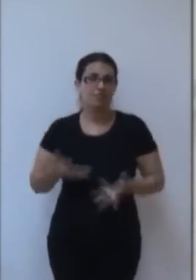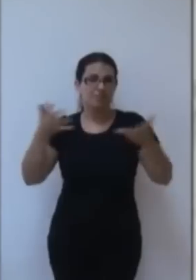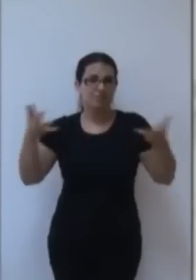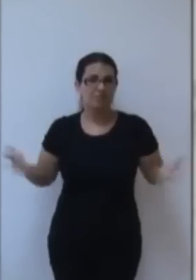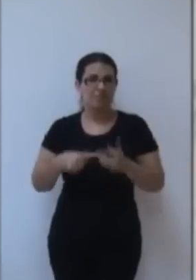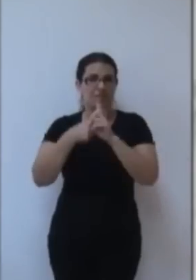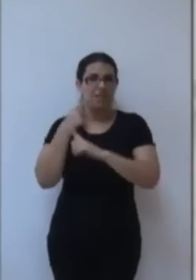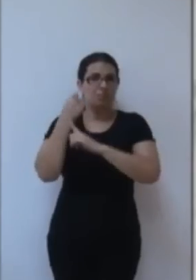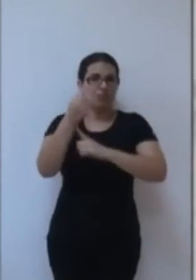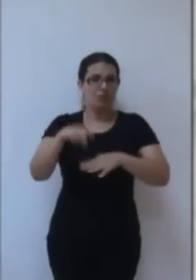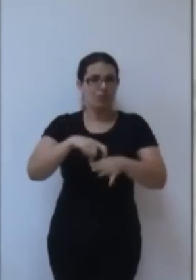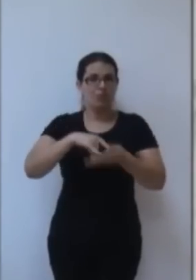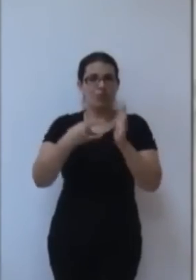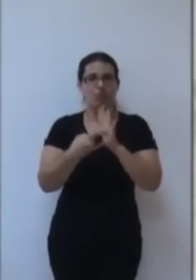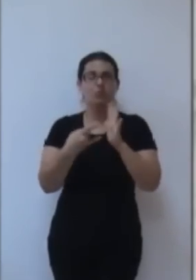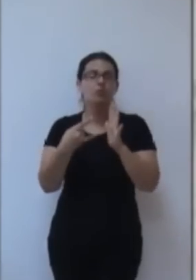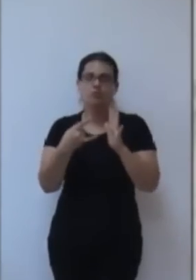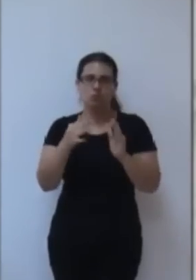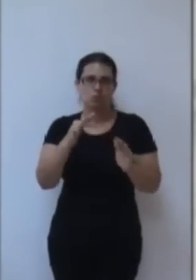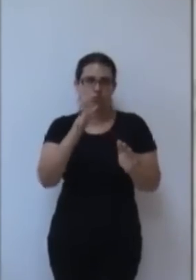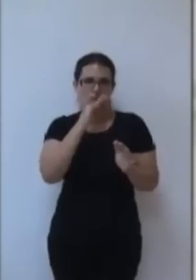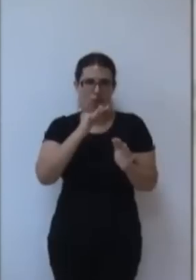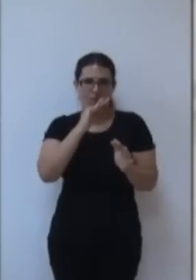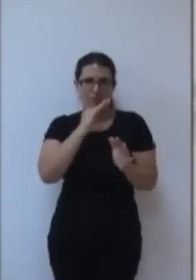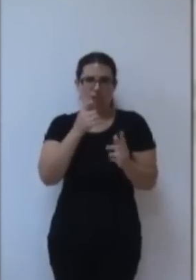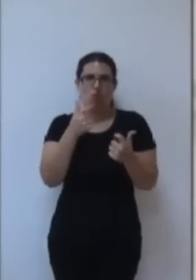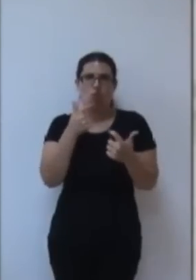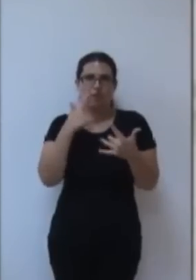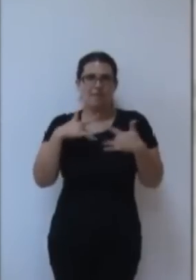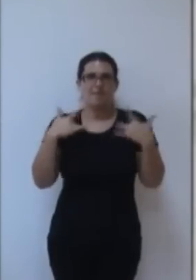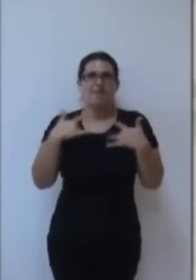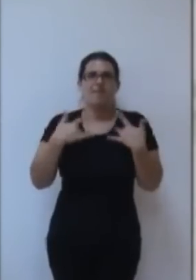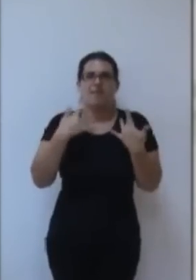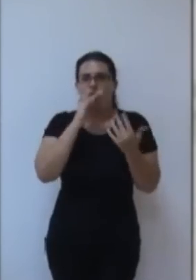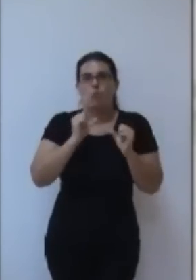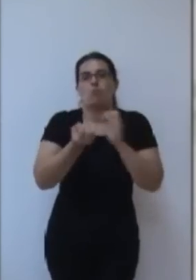de proyectos, pero todavía estamos en pañales.